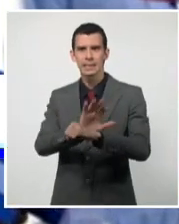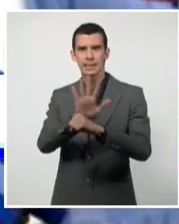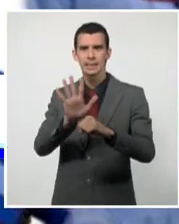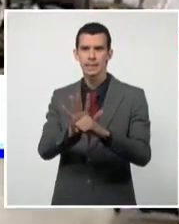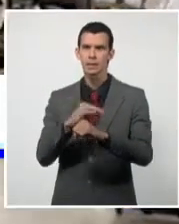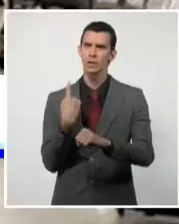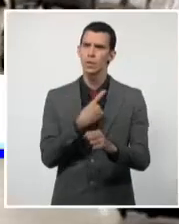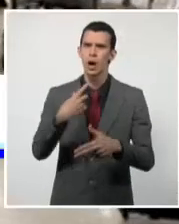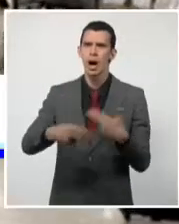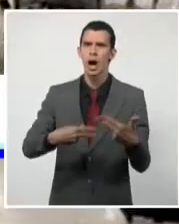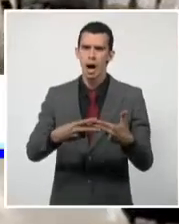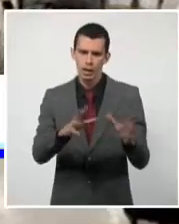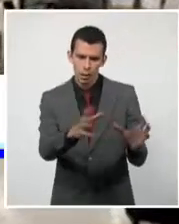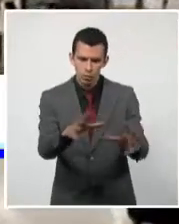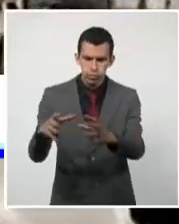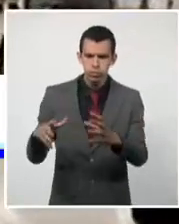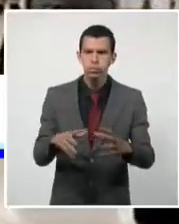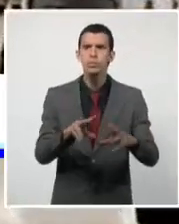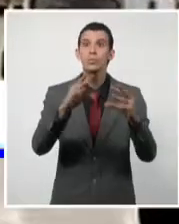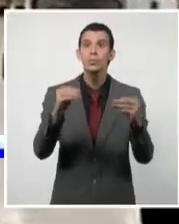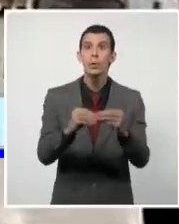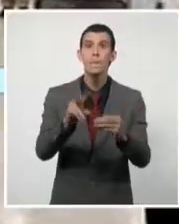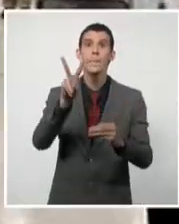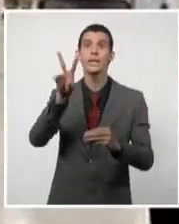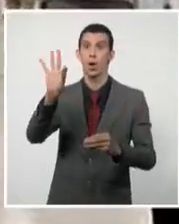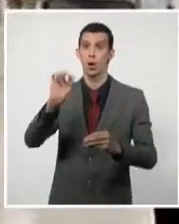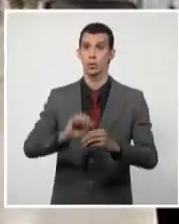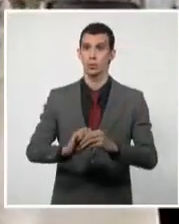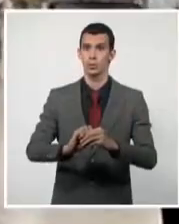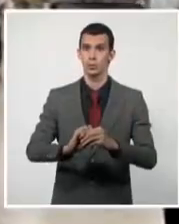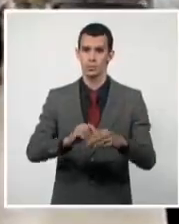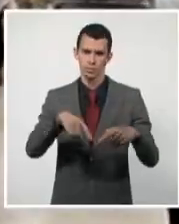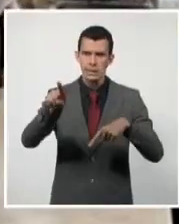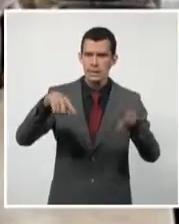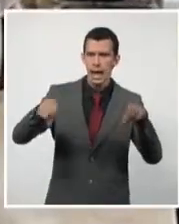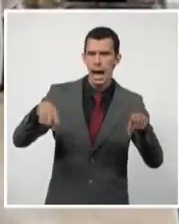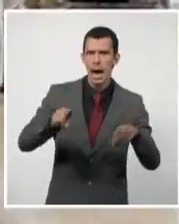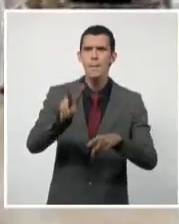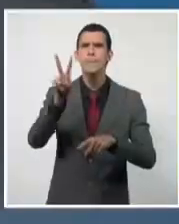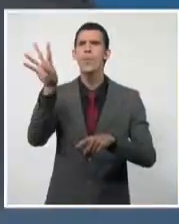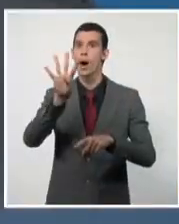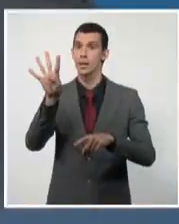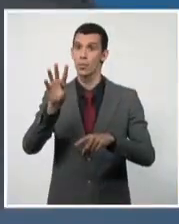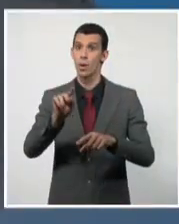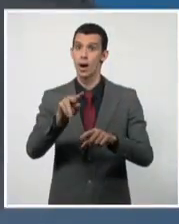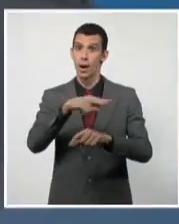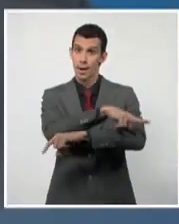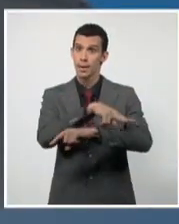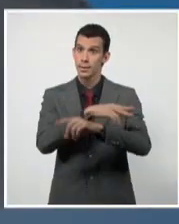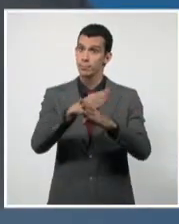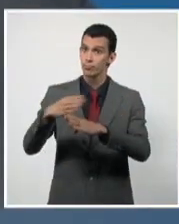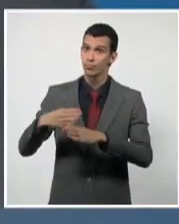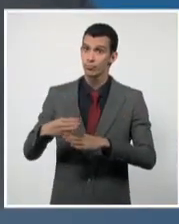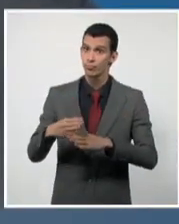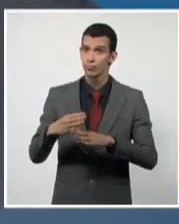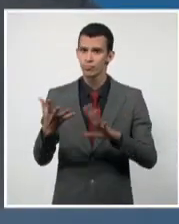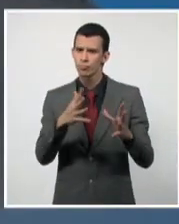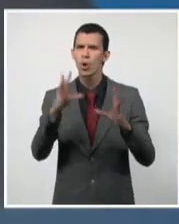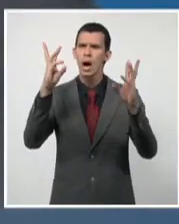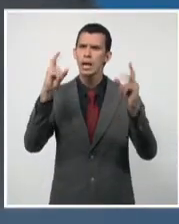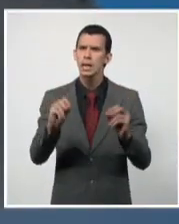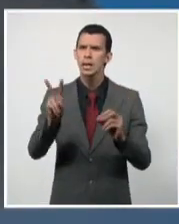equipos médicos a 24 países, con más de 2.500 médicos. Antes